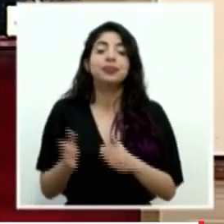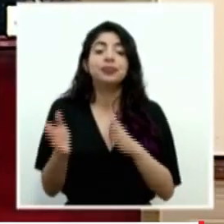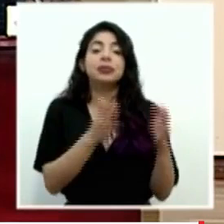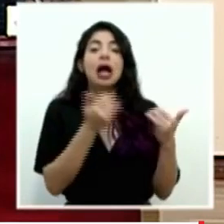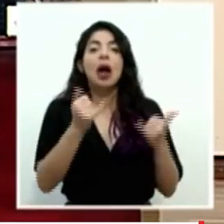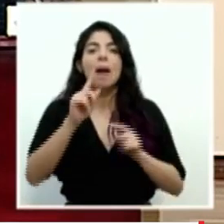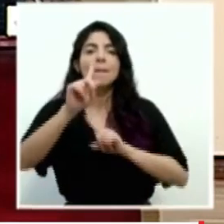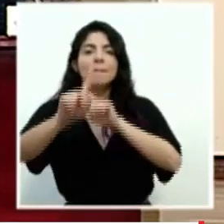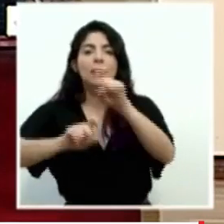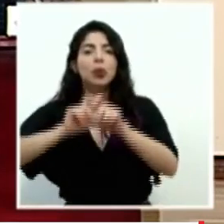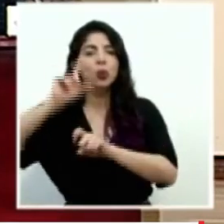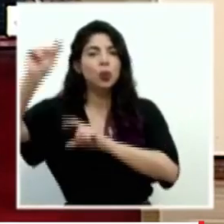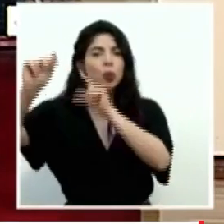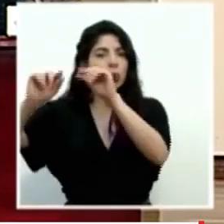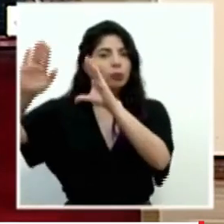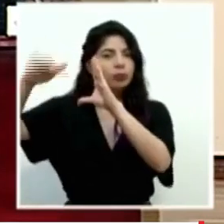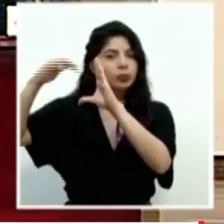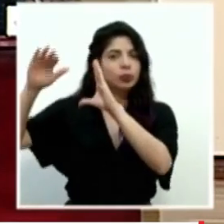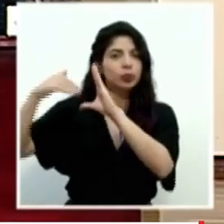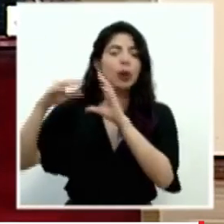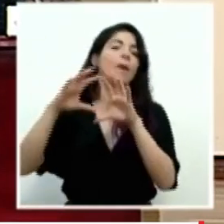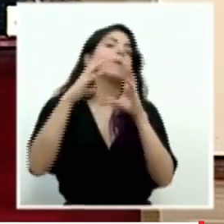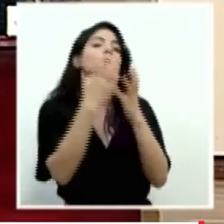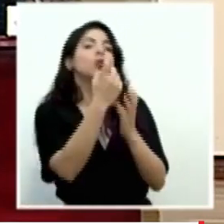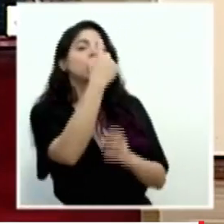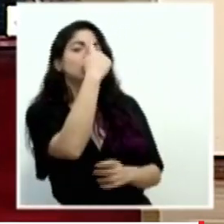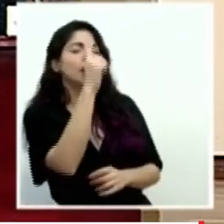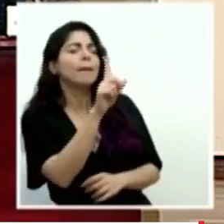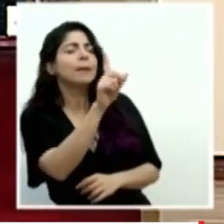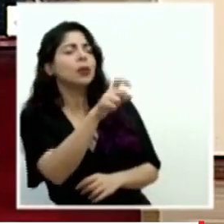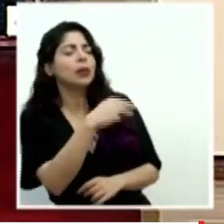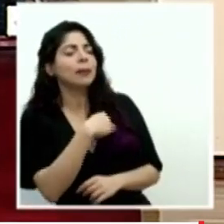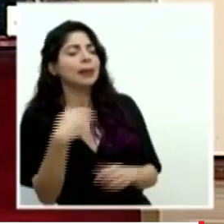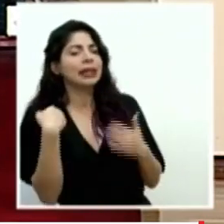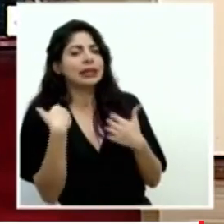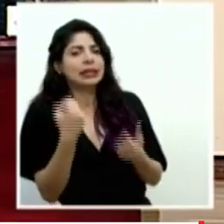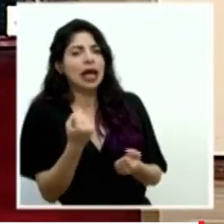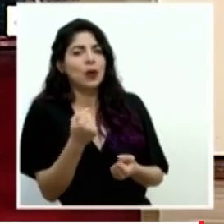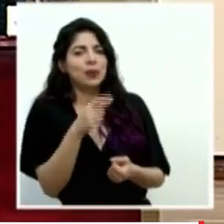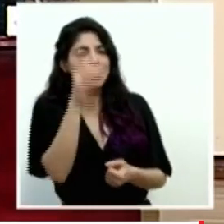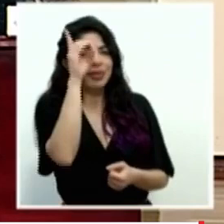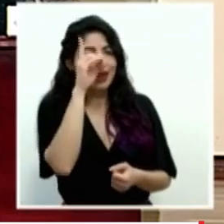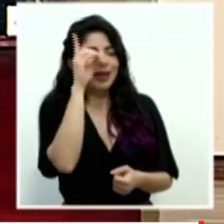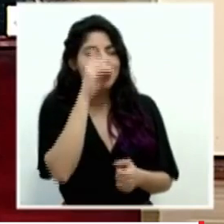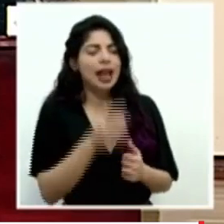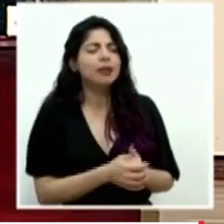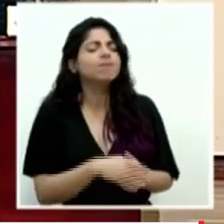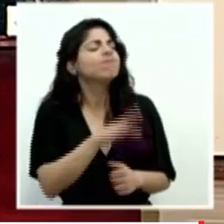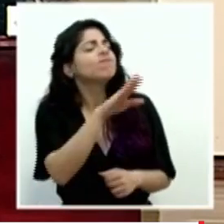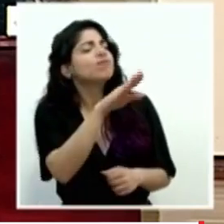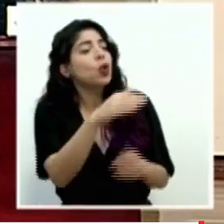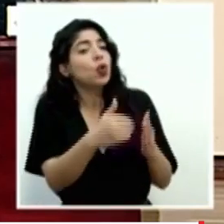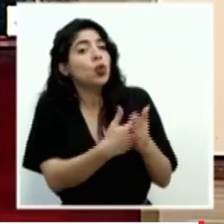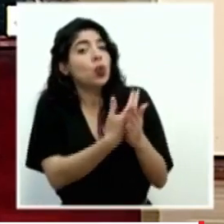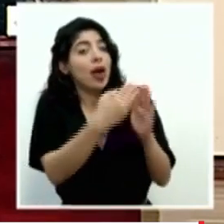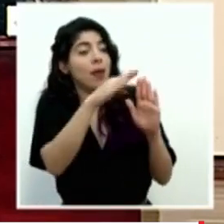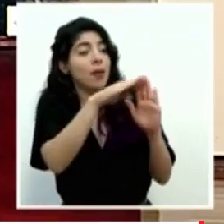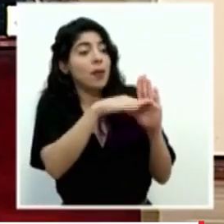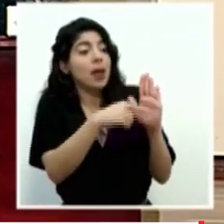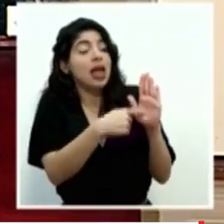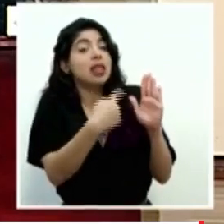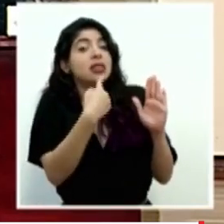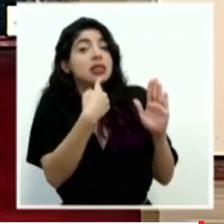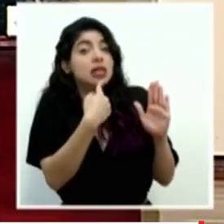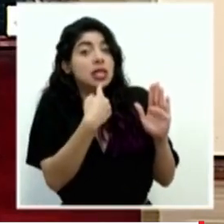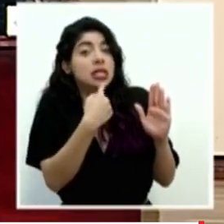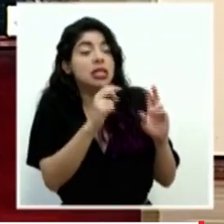consultas regionales que recibimos vía remota. Mundo Escazú consulta al ministro de Salud, el señor Daniel Salas. Según el nuevo lineamiento, dice que